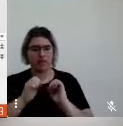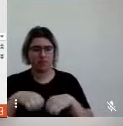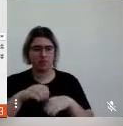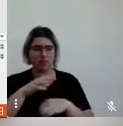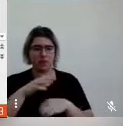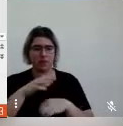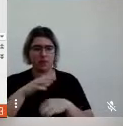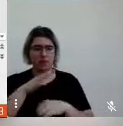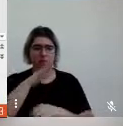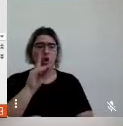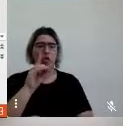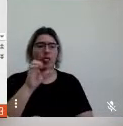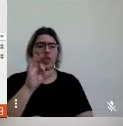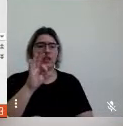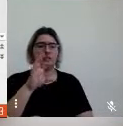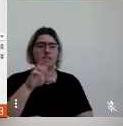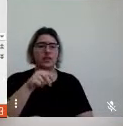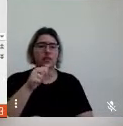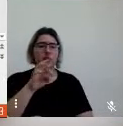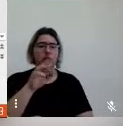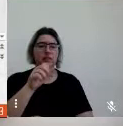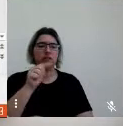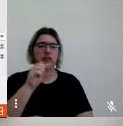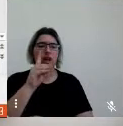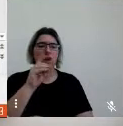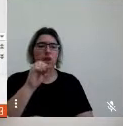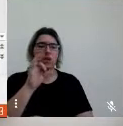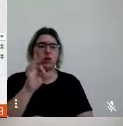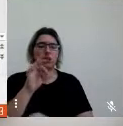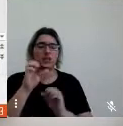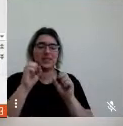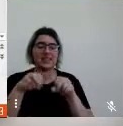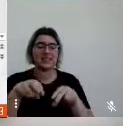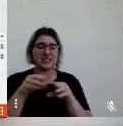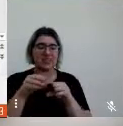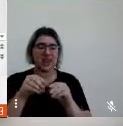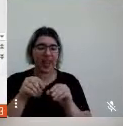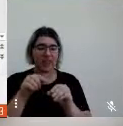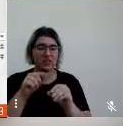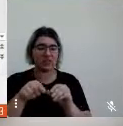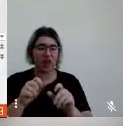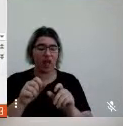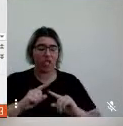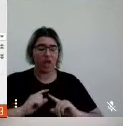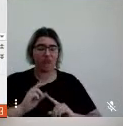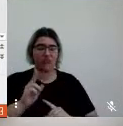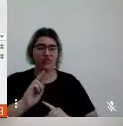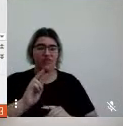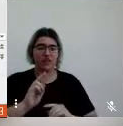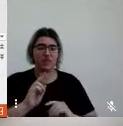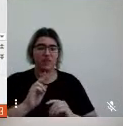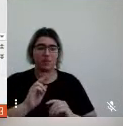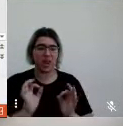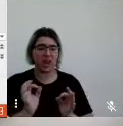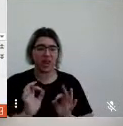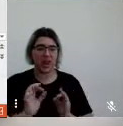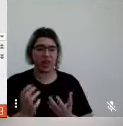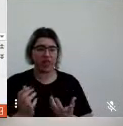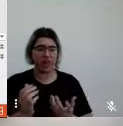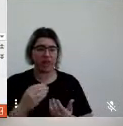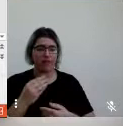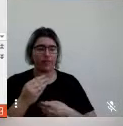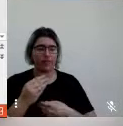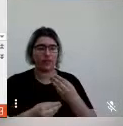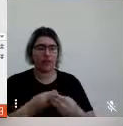al quitarles la grasa, en la grasa es donde se encuentra la vitamina D y el calcio. Entonces, ¿qué hacen con estos alimentos?